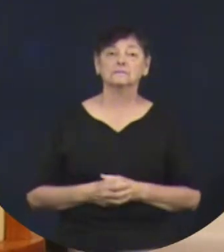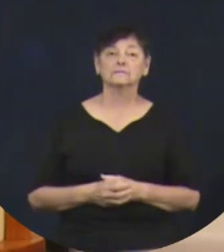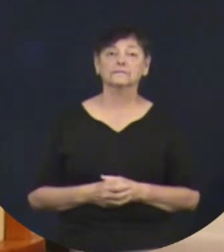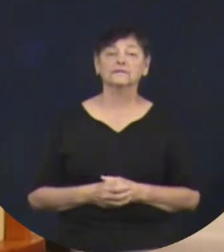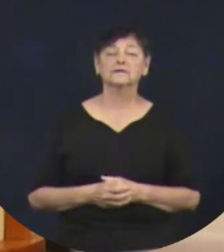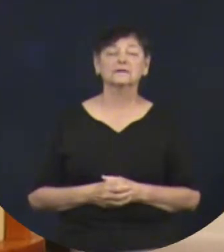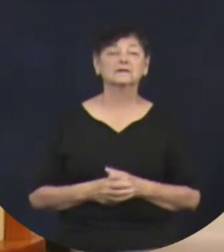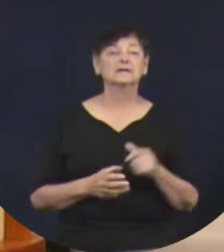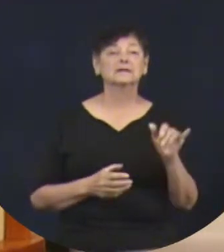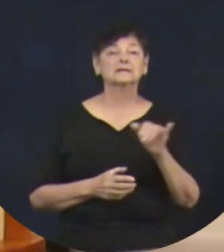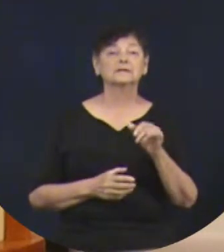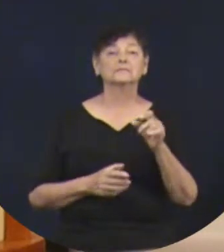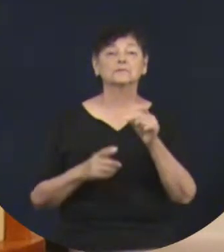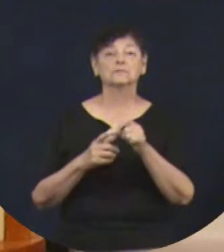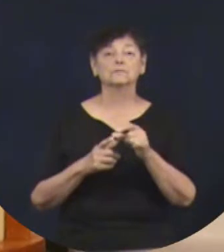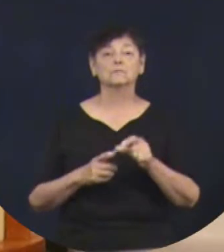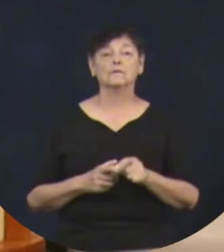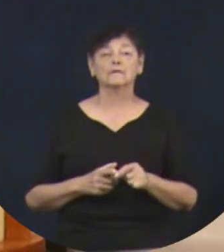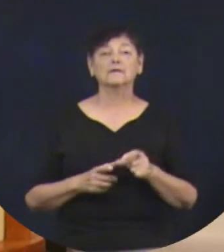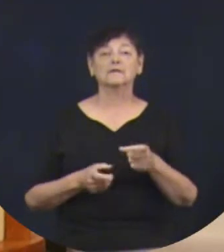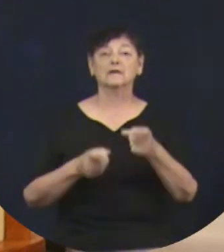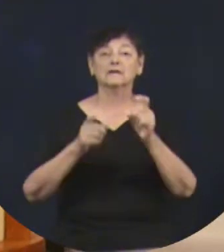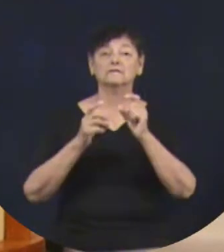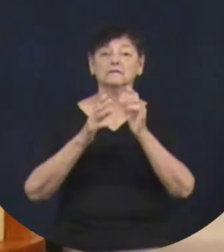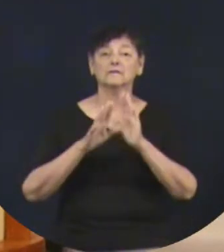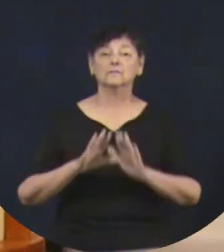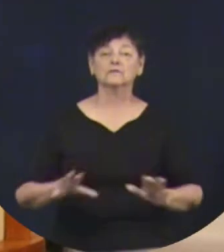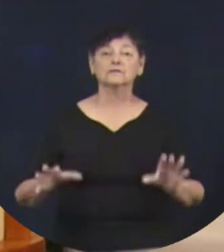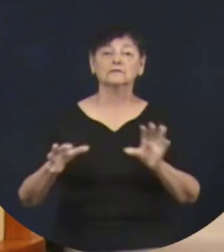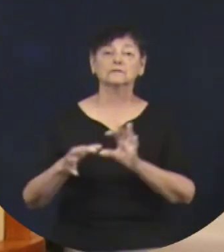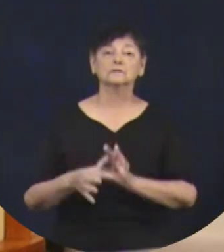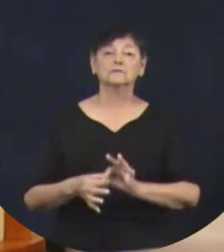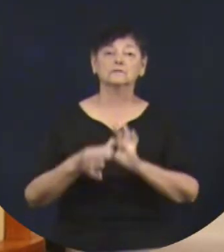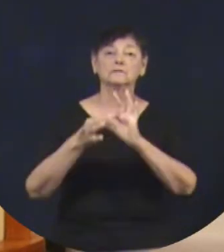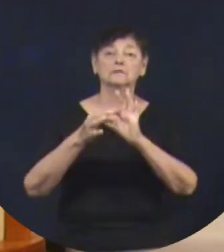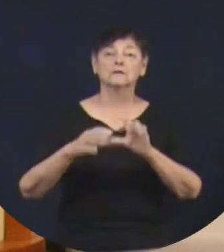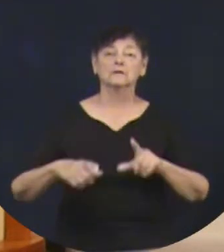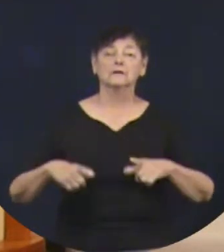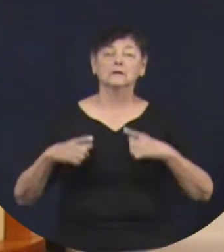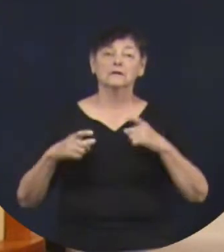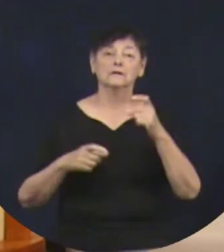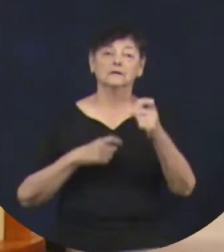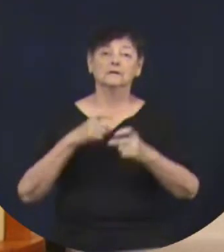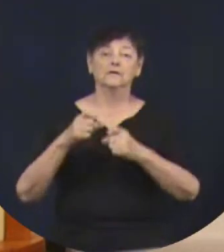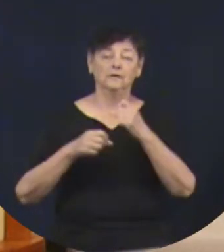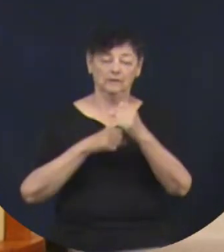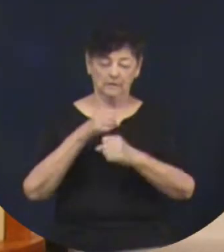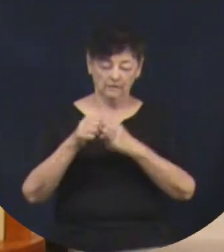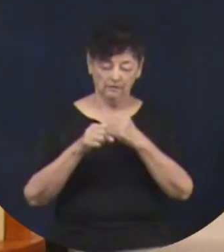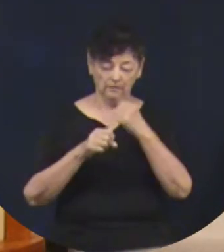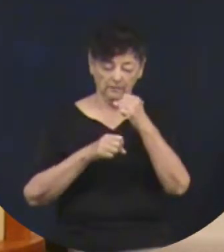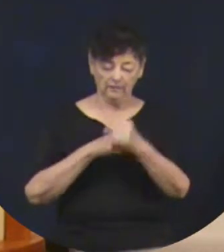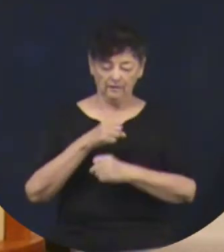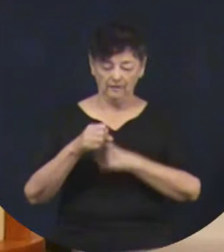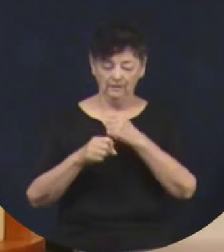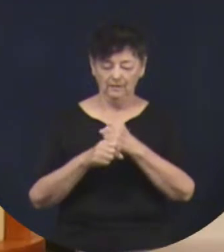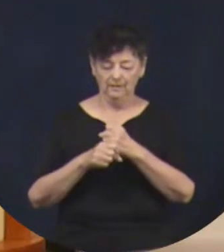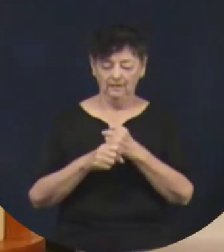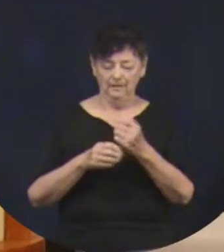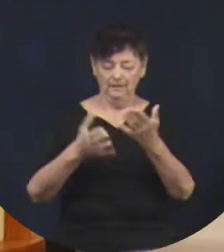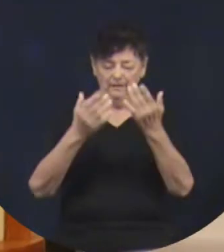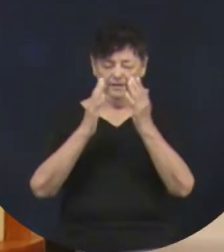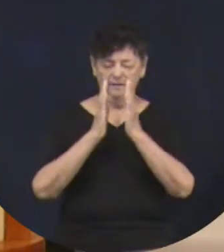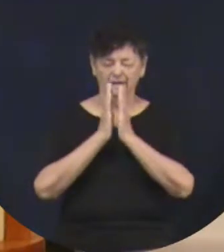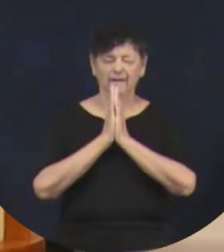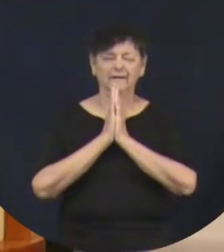Y conforme a tu palabra, concede la paz y la unidad, tú que vives y reinas por los siglos de los